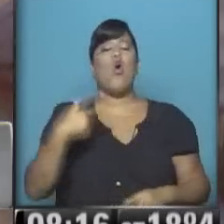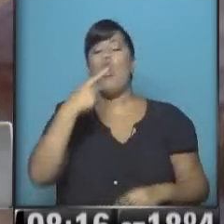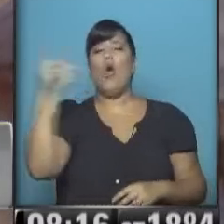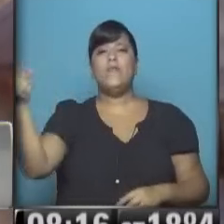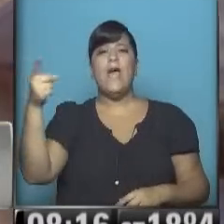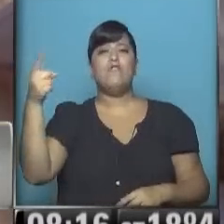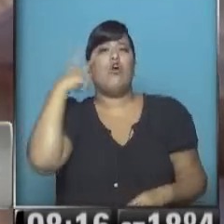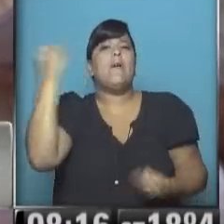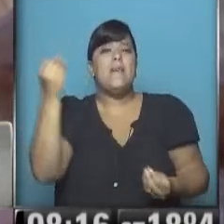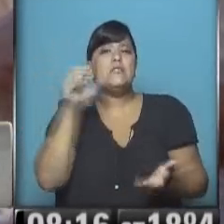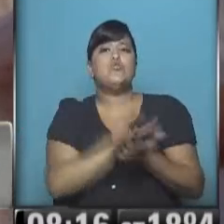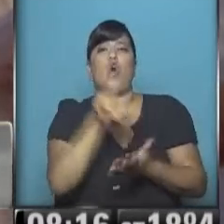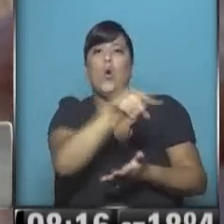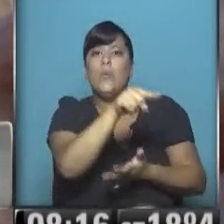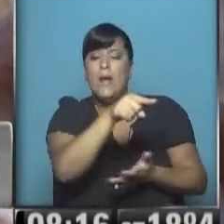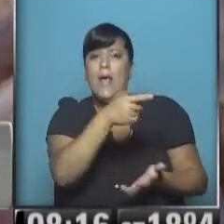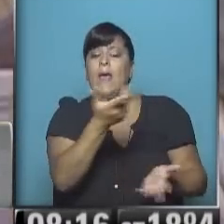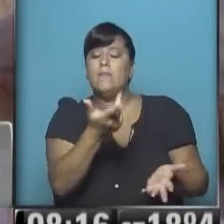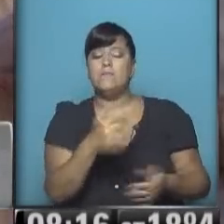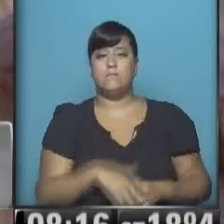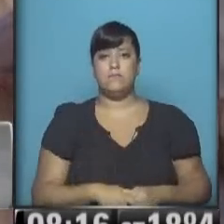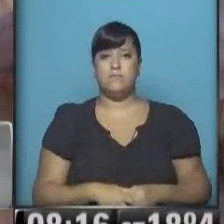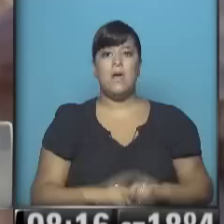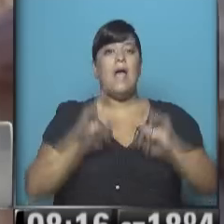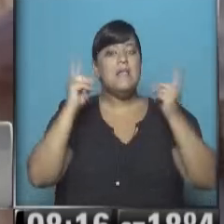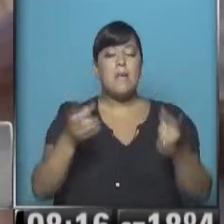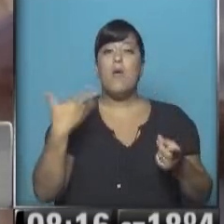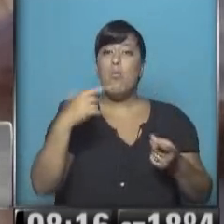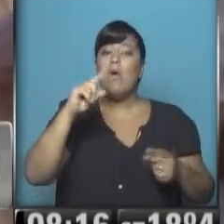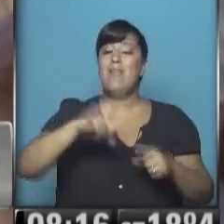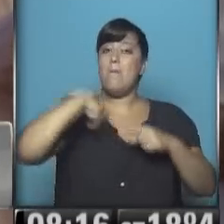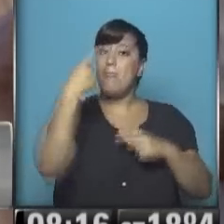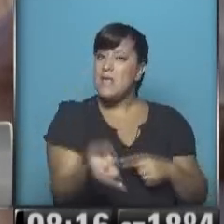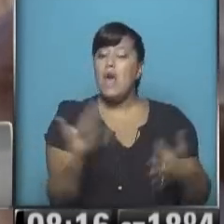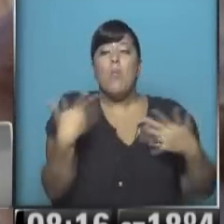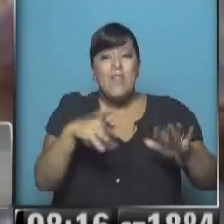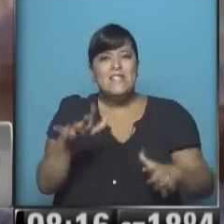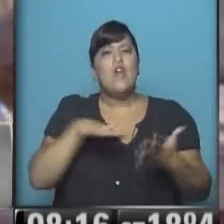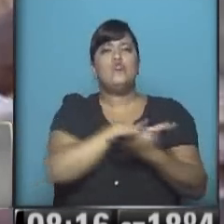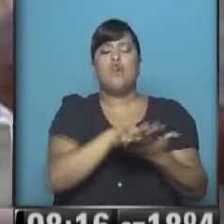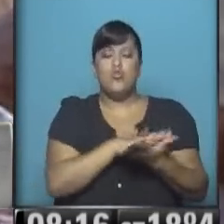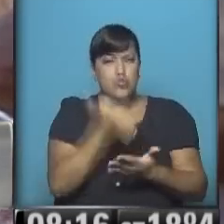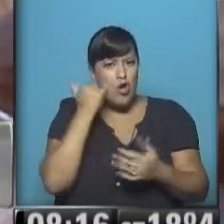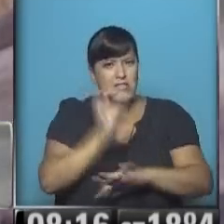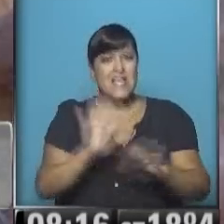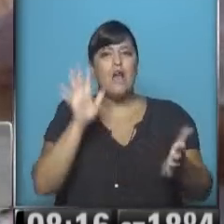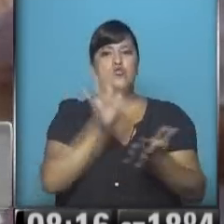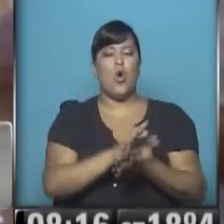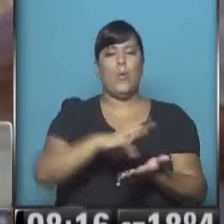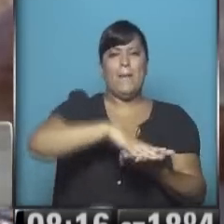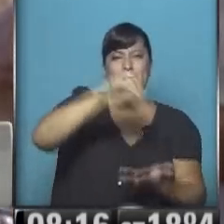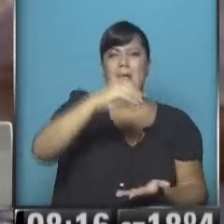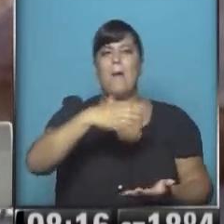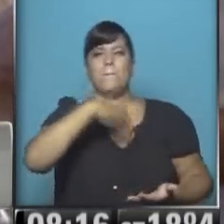lamado el fiscal y la otra es si pueda alcanzarse mañana una solución al tema de la per y manzana la